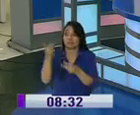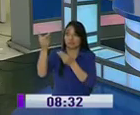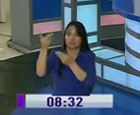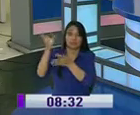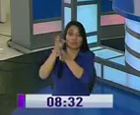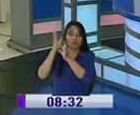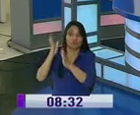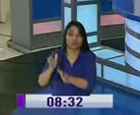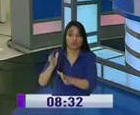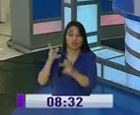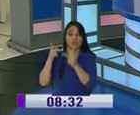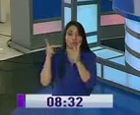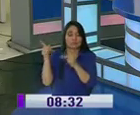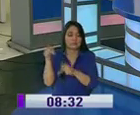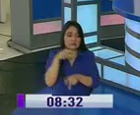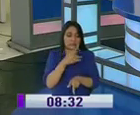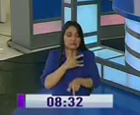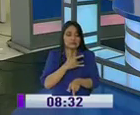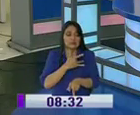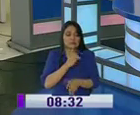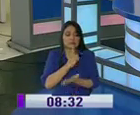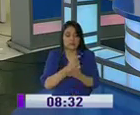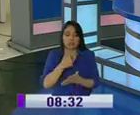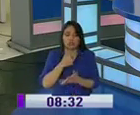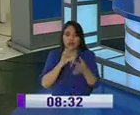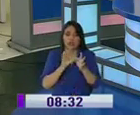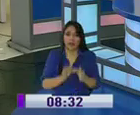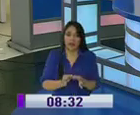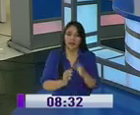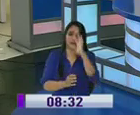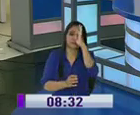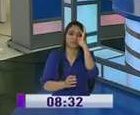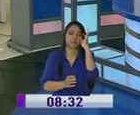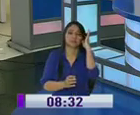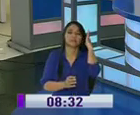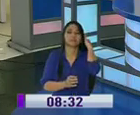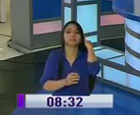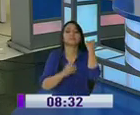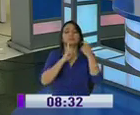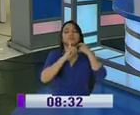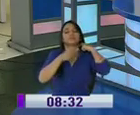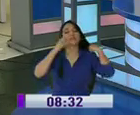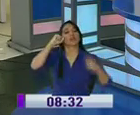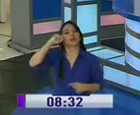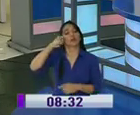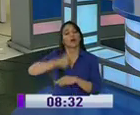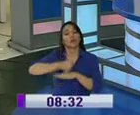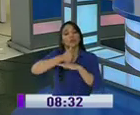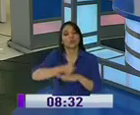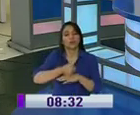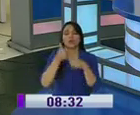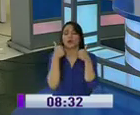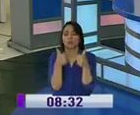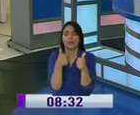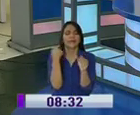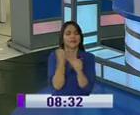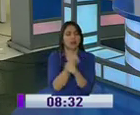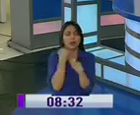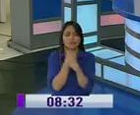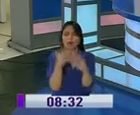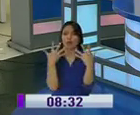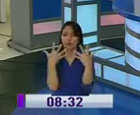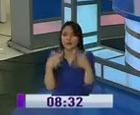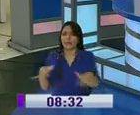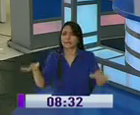y que doliente de la ciudad dice: yo voy a arreglar. Así es, recuerden que las autoridades están haciendo una gran cantidad de obras, algunas